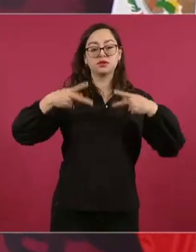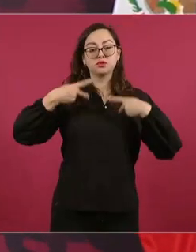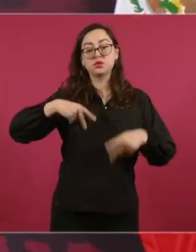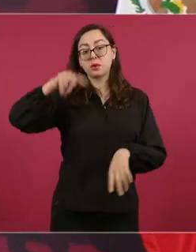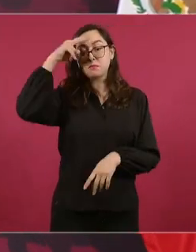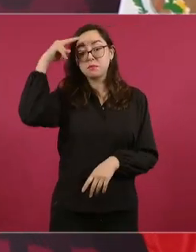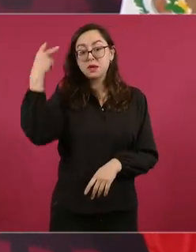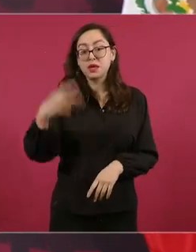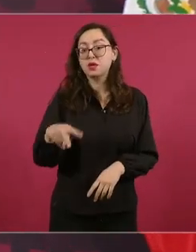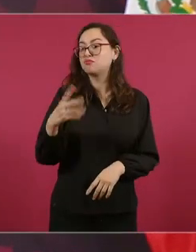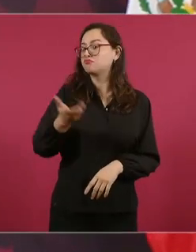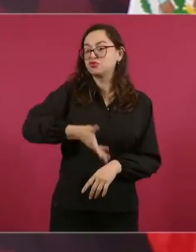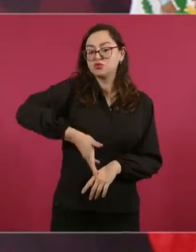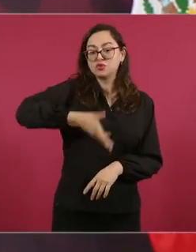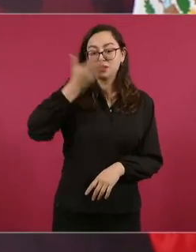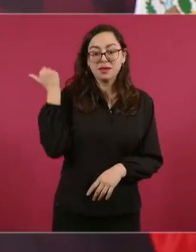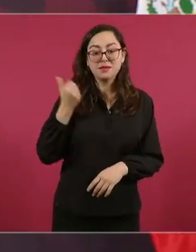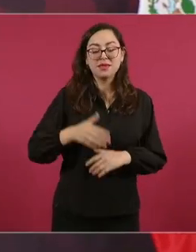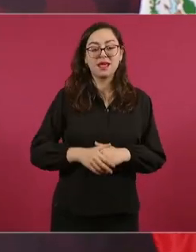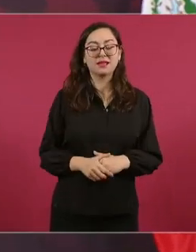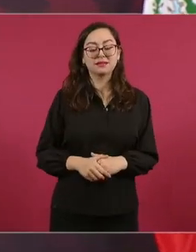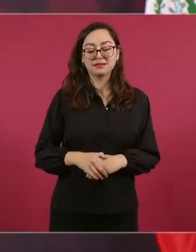esto de García Luna.